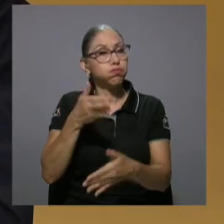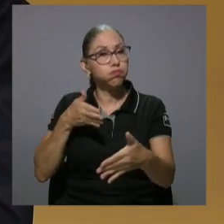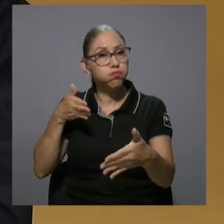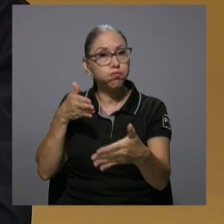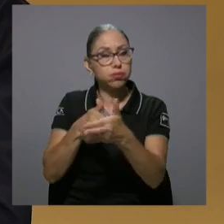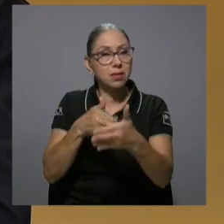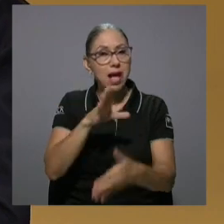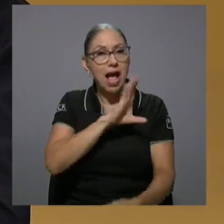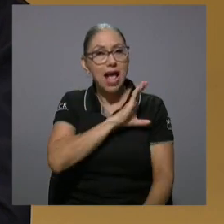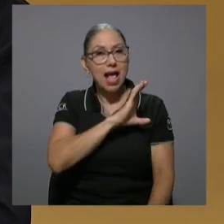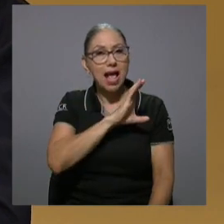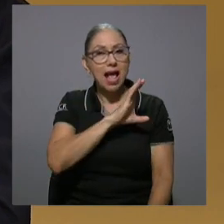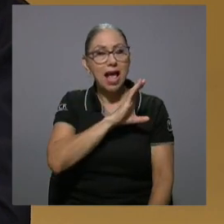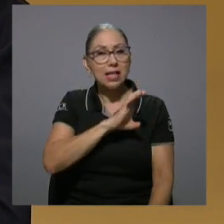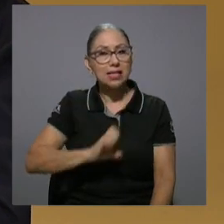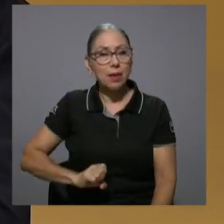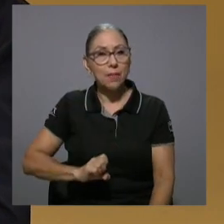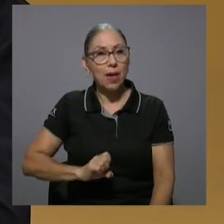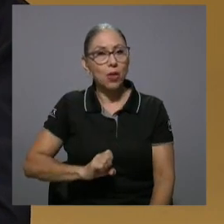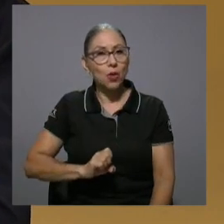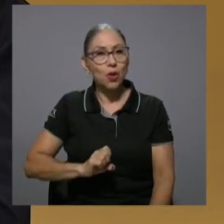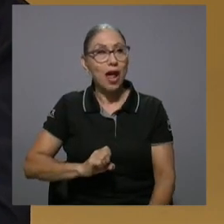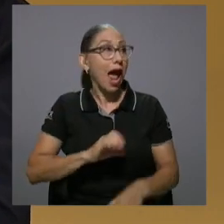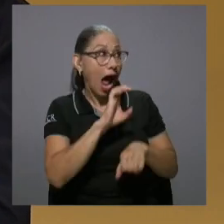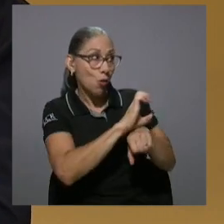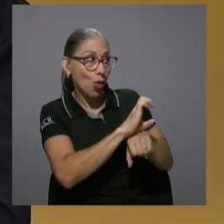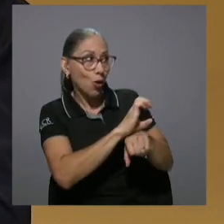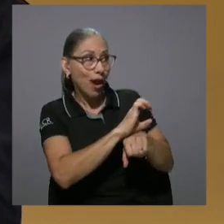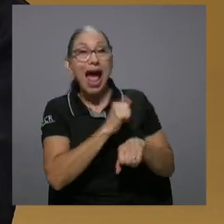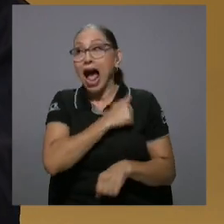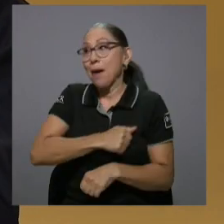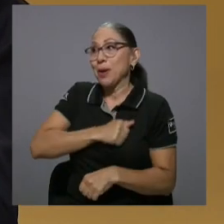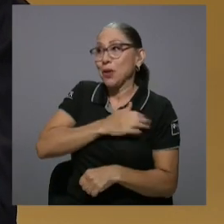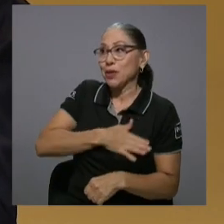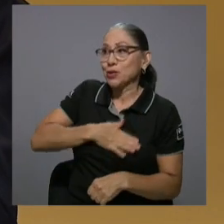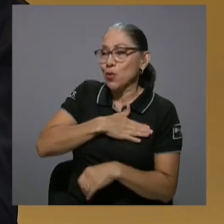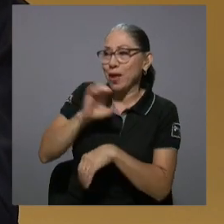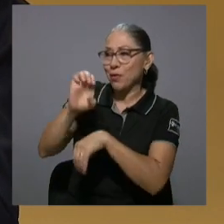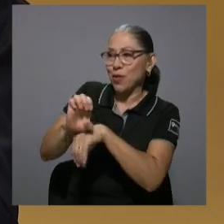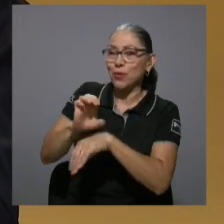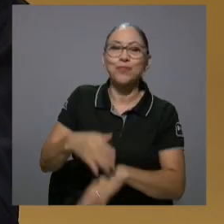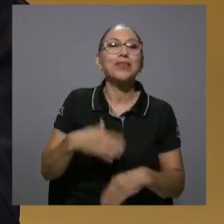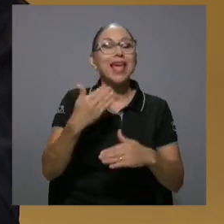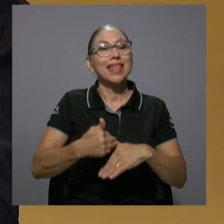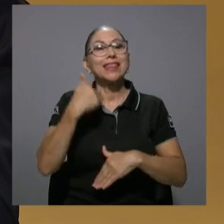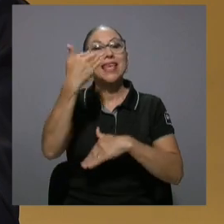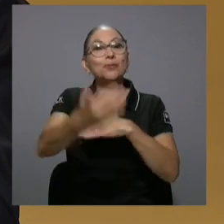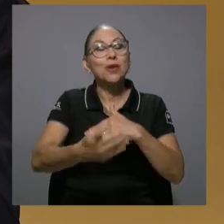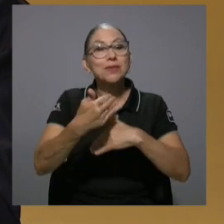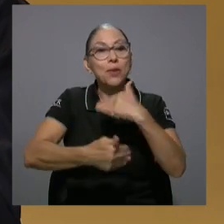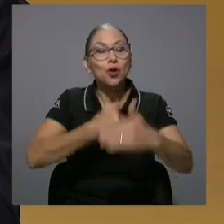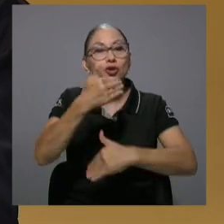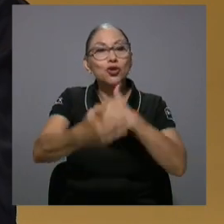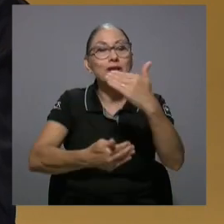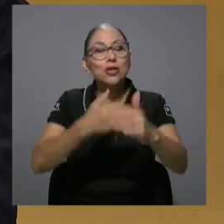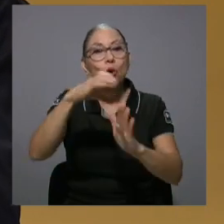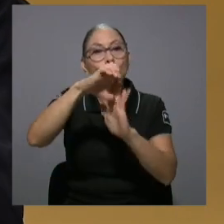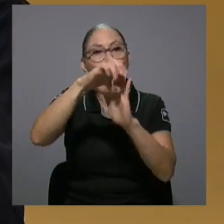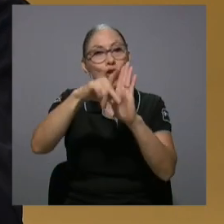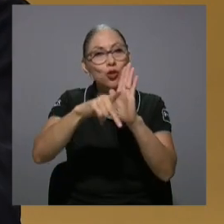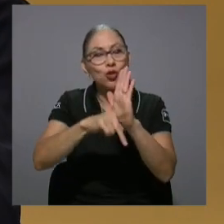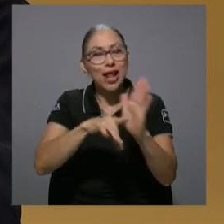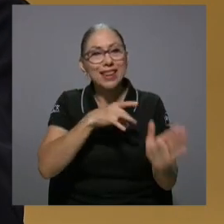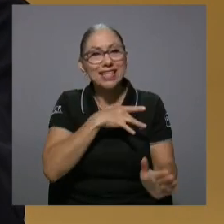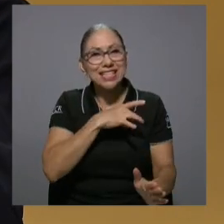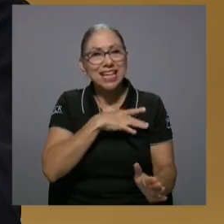El Salvador. A Ecuador. Perdón, disculpe, a Ecuador. Después vino el proceso constitucional de Chile, que ha sido